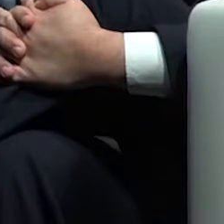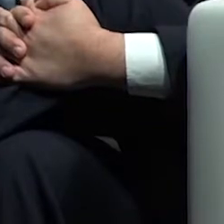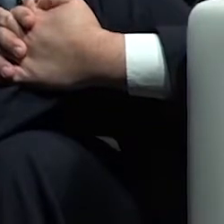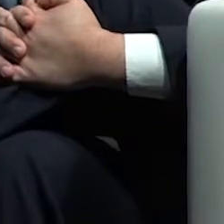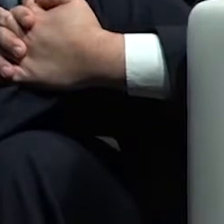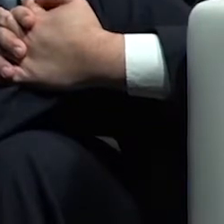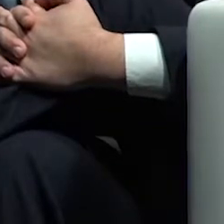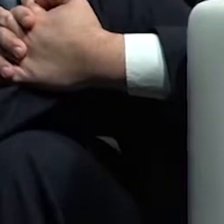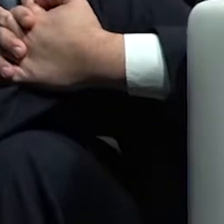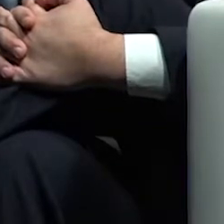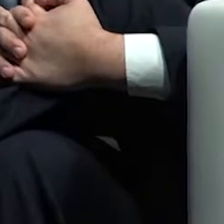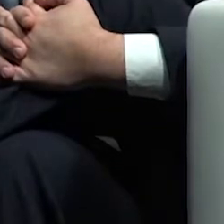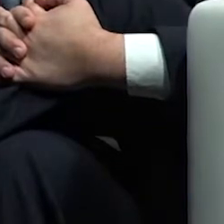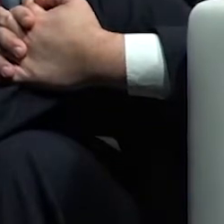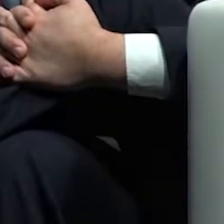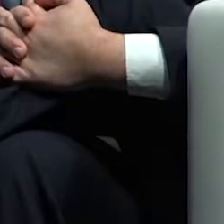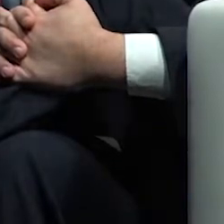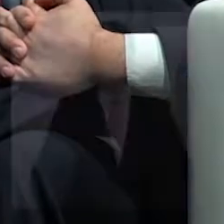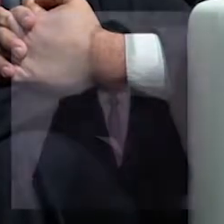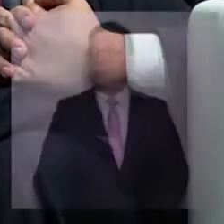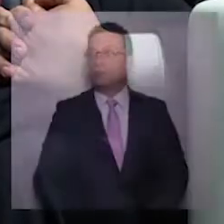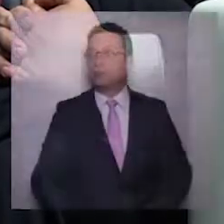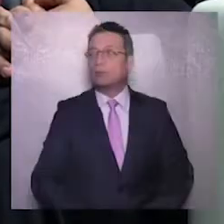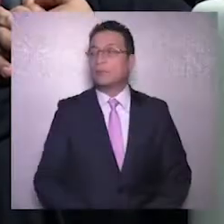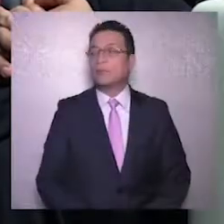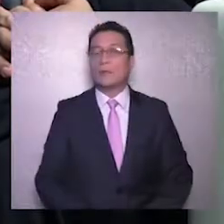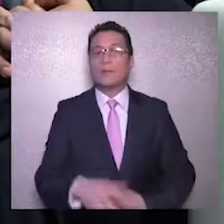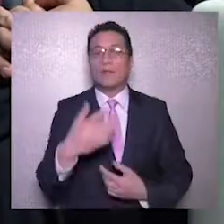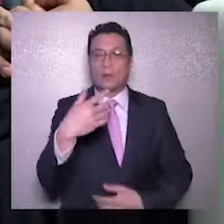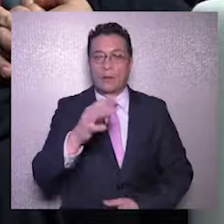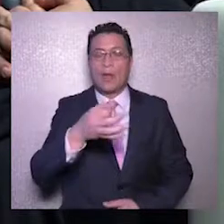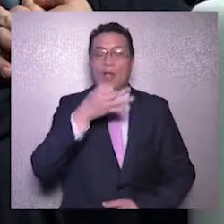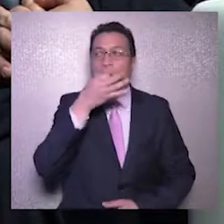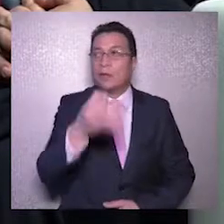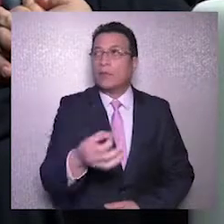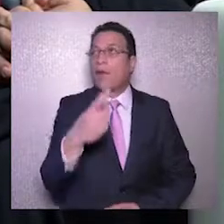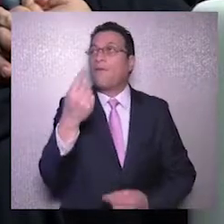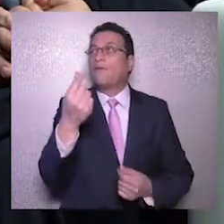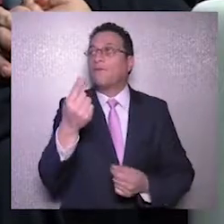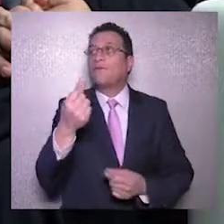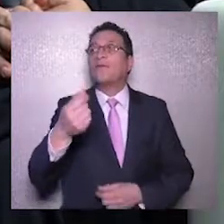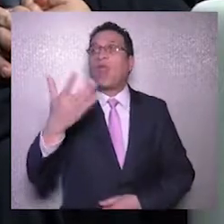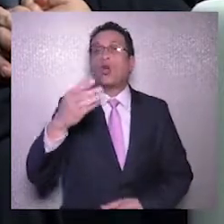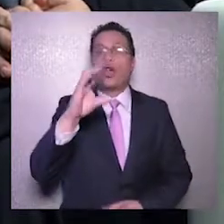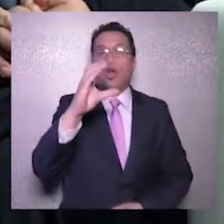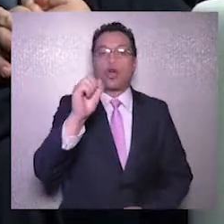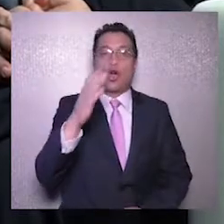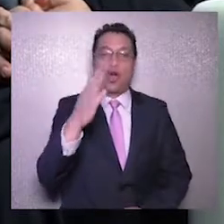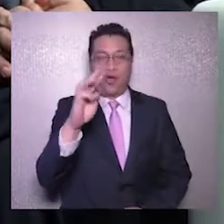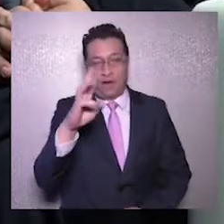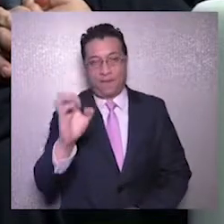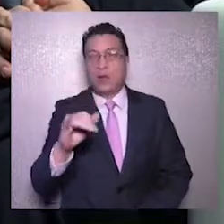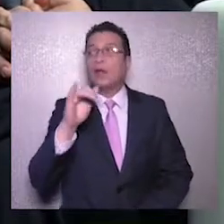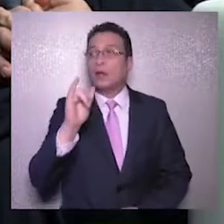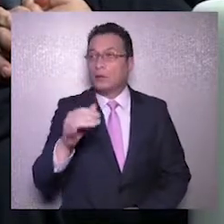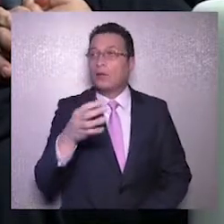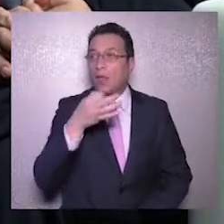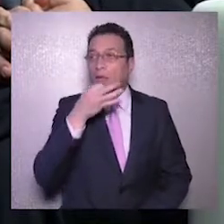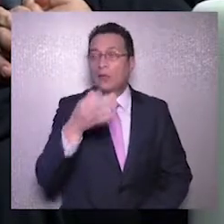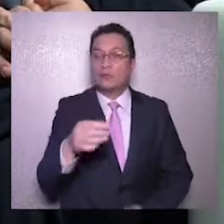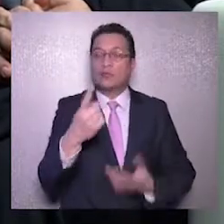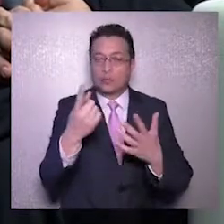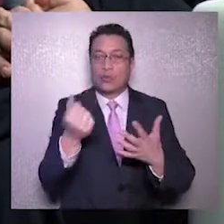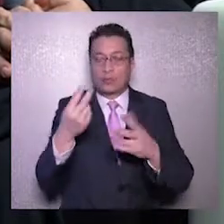como decías tú, el valor del cobre y una serie de materias van a dejar una